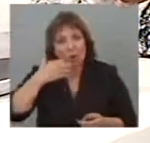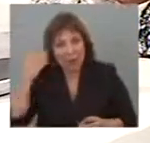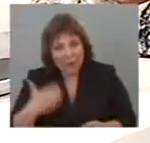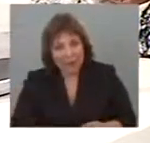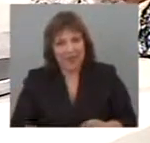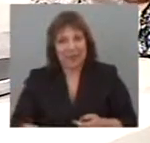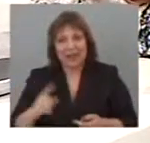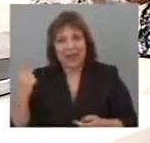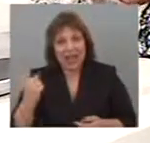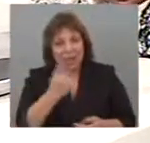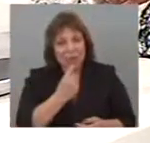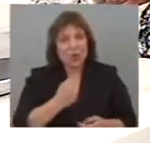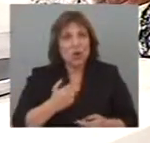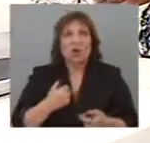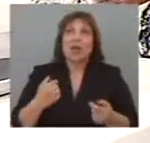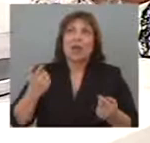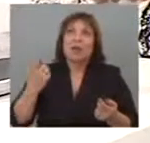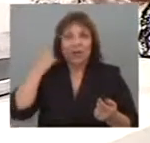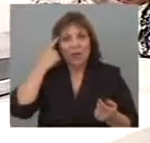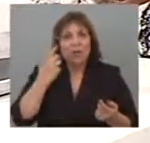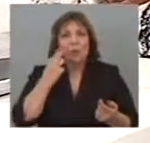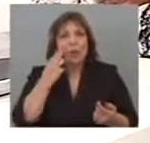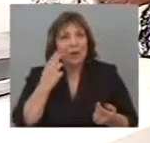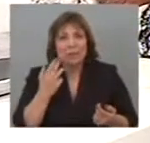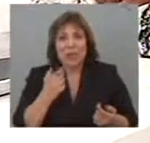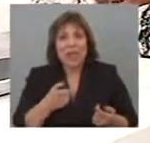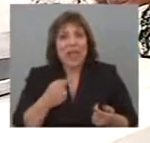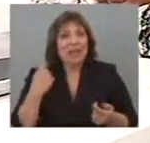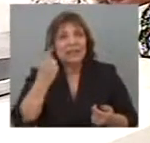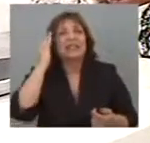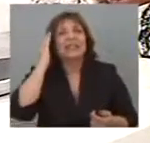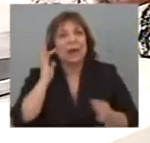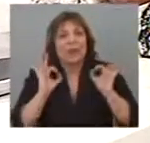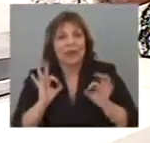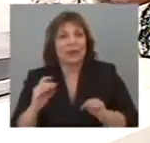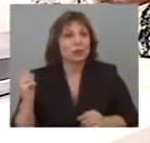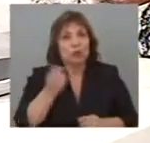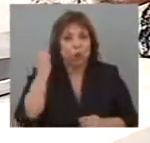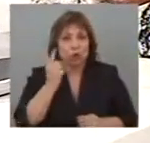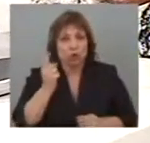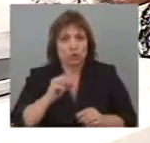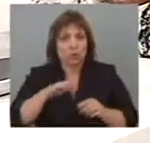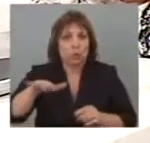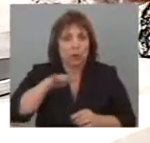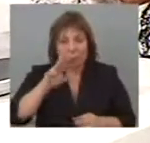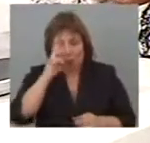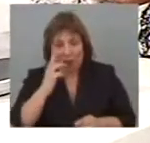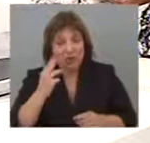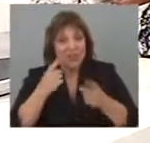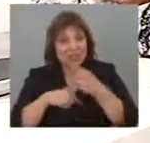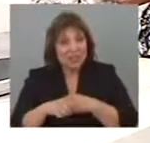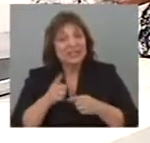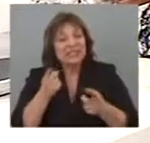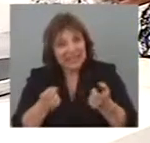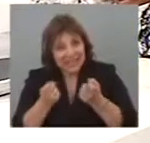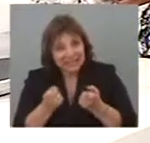concientización, que es de poner en la calle un problema que vivimos lamentablemente los uruguayos y las uruguayas, y que necesariamente tiene que tomarse